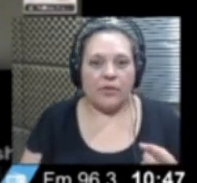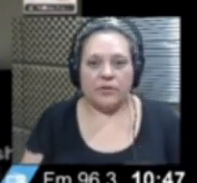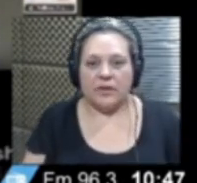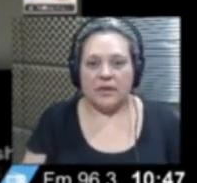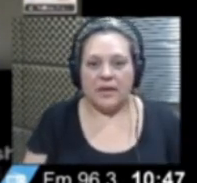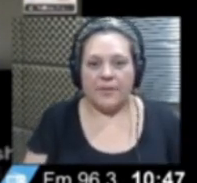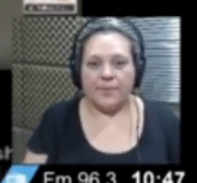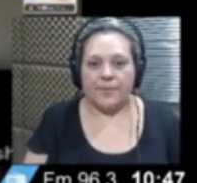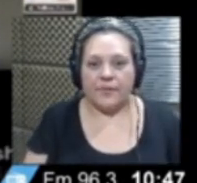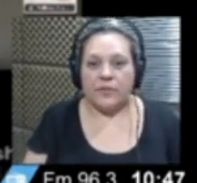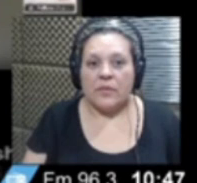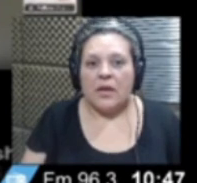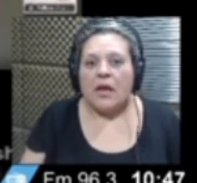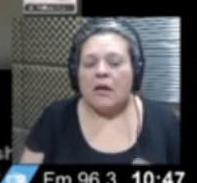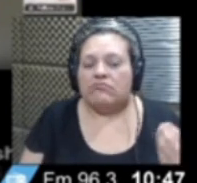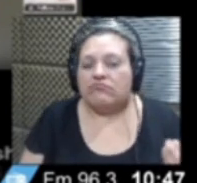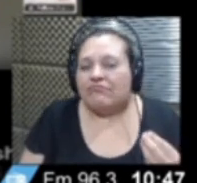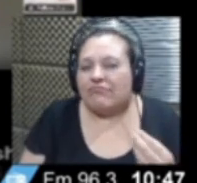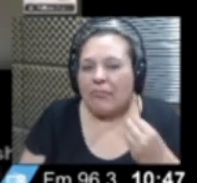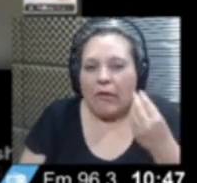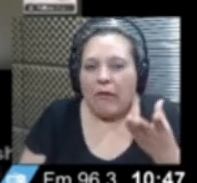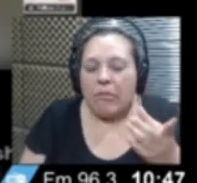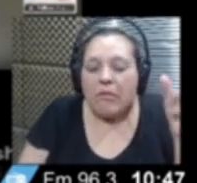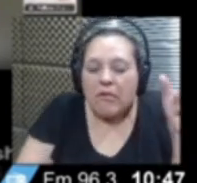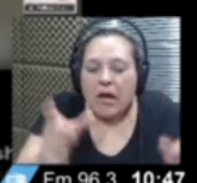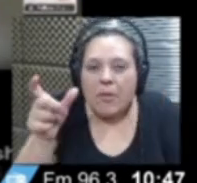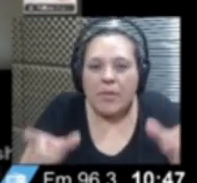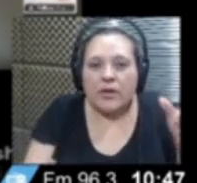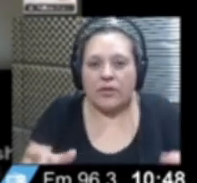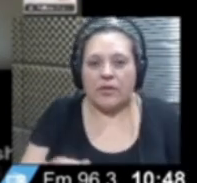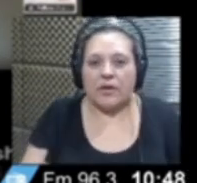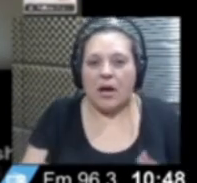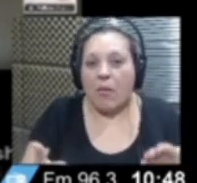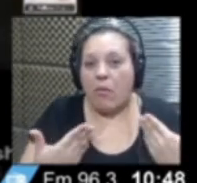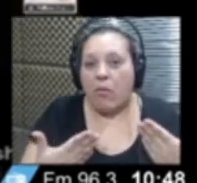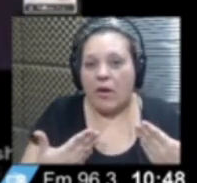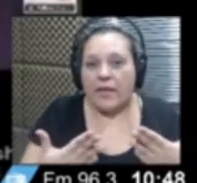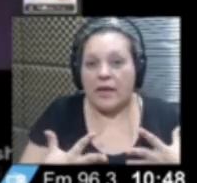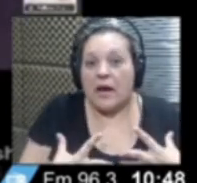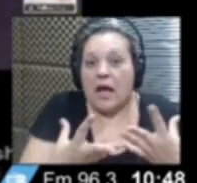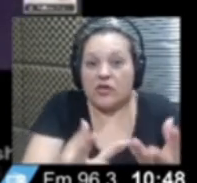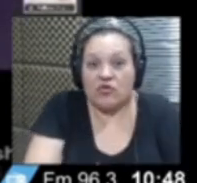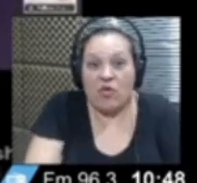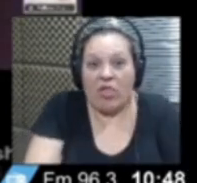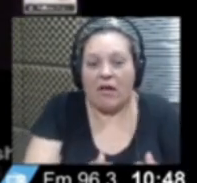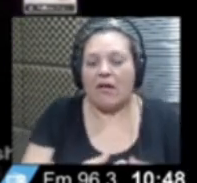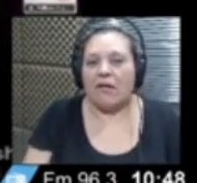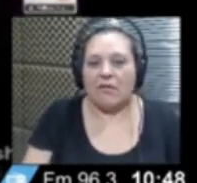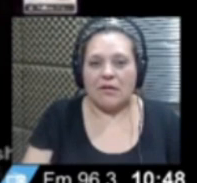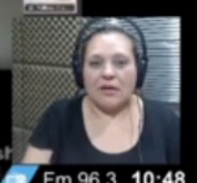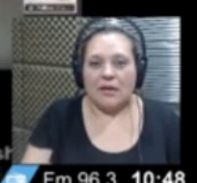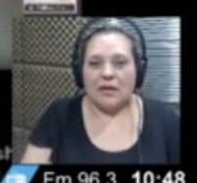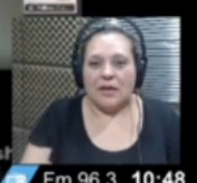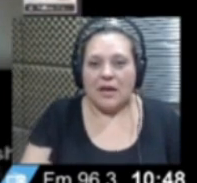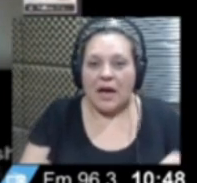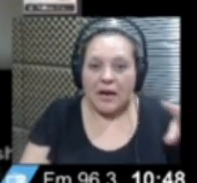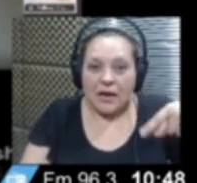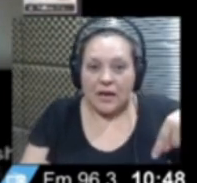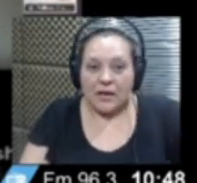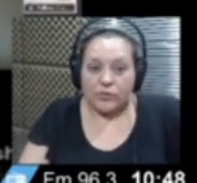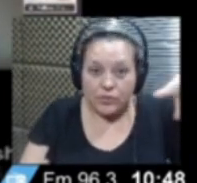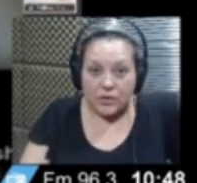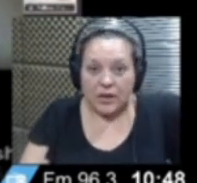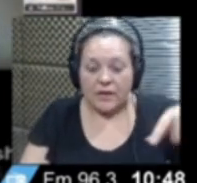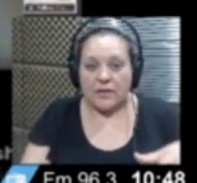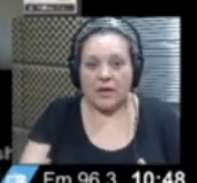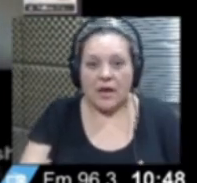organización, para, bueno, conocerlos un poco más, ¿por qué no? Porque por ahí uno a uno le llama la atención también otras culturas, claro que